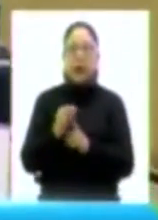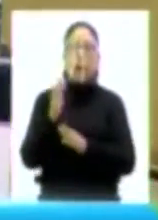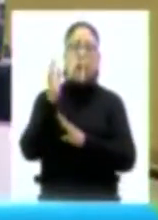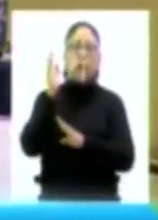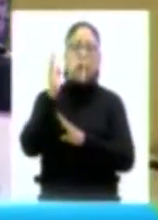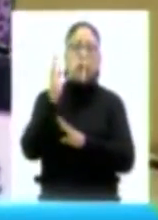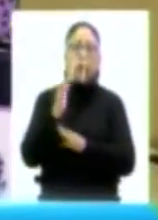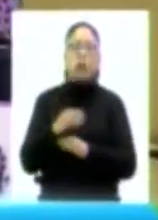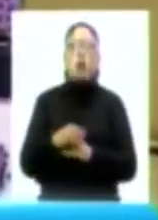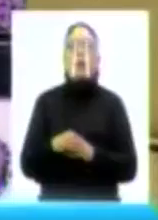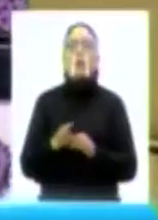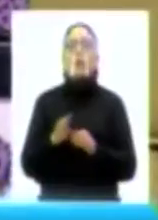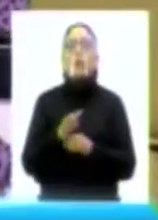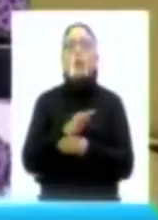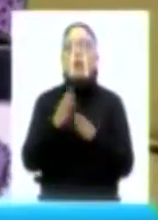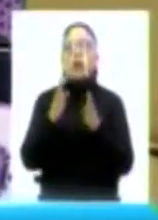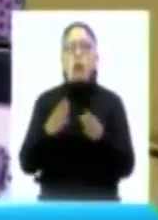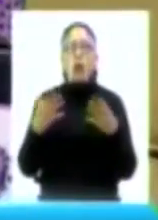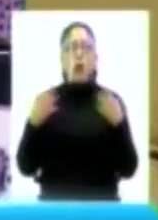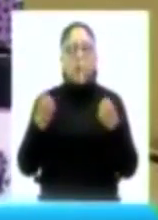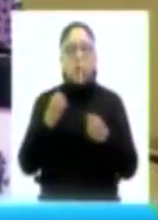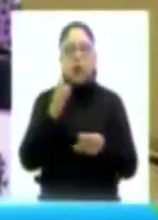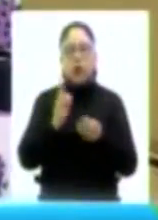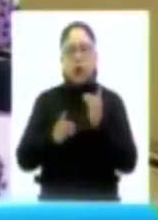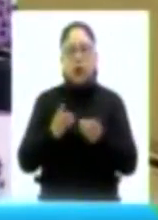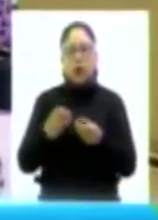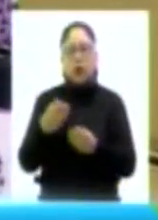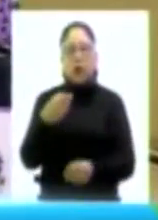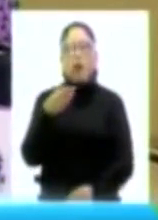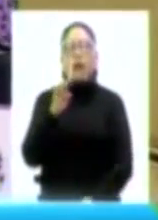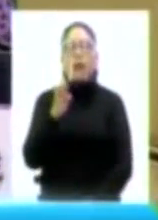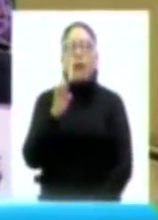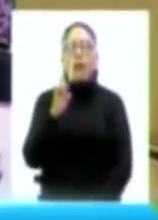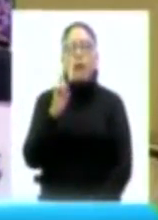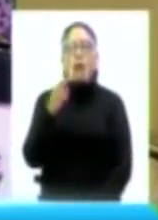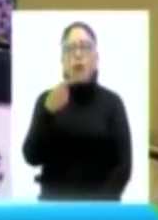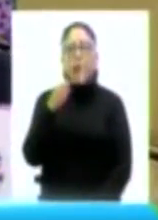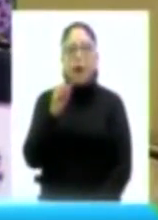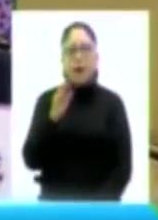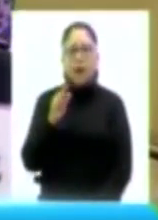y Deportes, el doctor Edgar Pozo, que también saludamos con un fuerte aplauso, por favor.